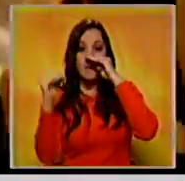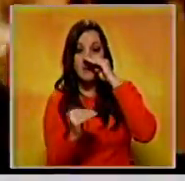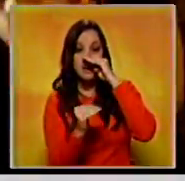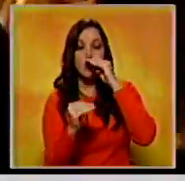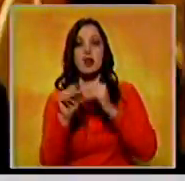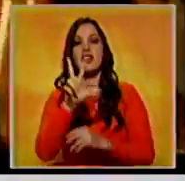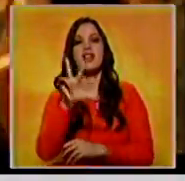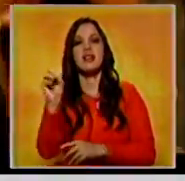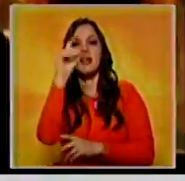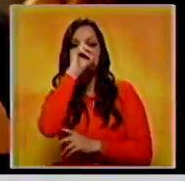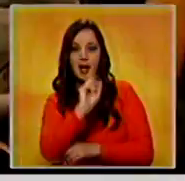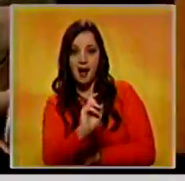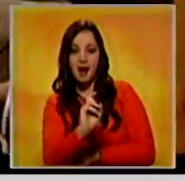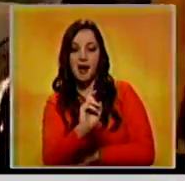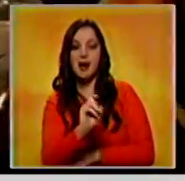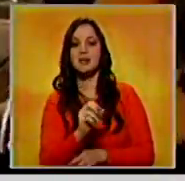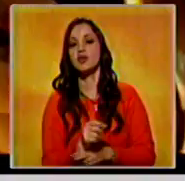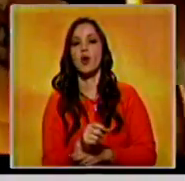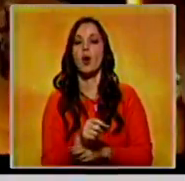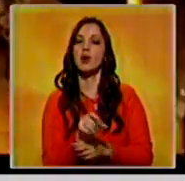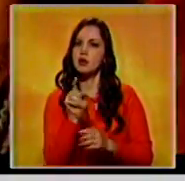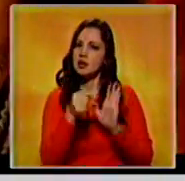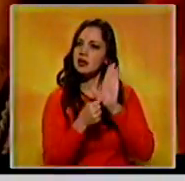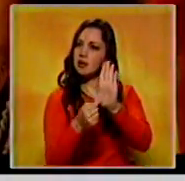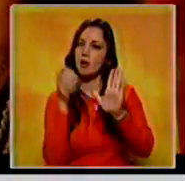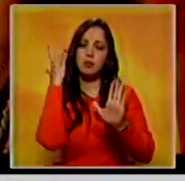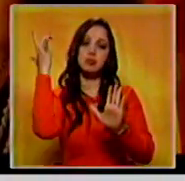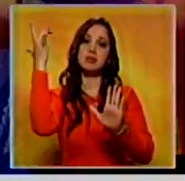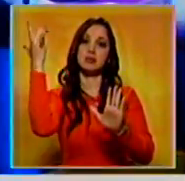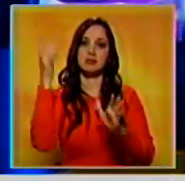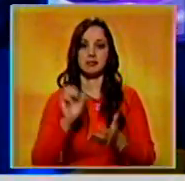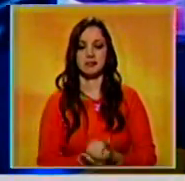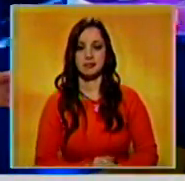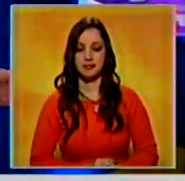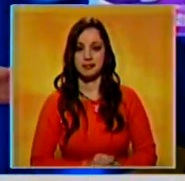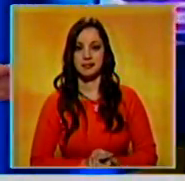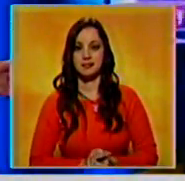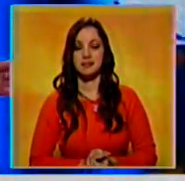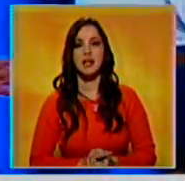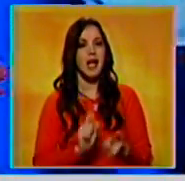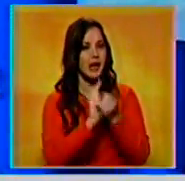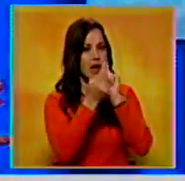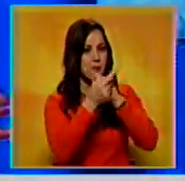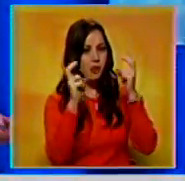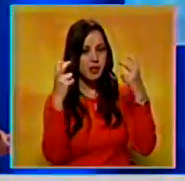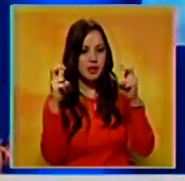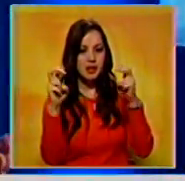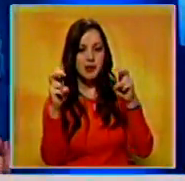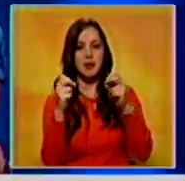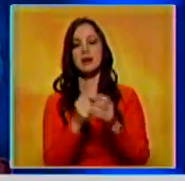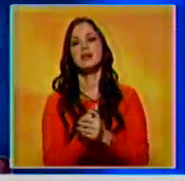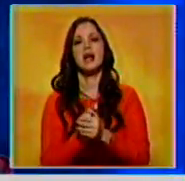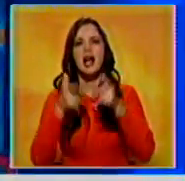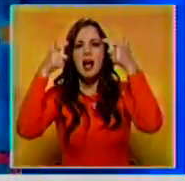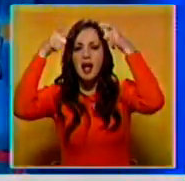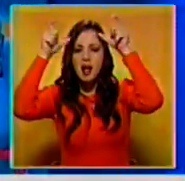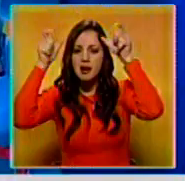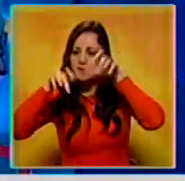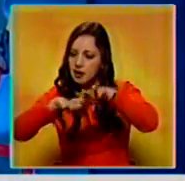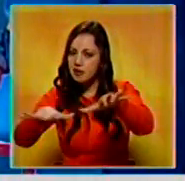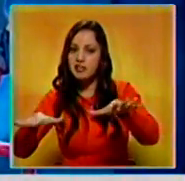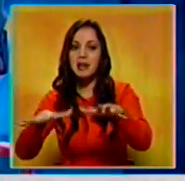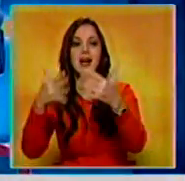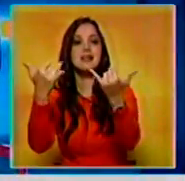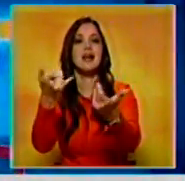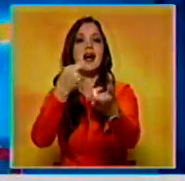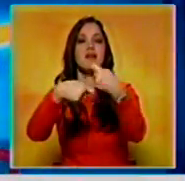30 años de edad cuya notoriedad pública sea relevante. Cambiamos de tema porque la finca de Robin Williams es puesta a la venta